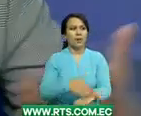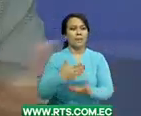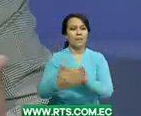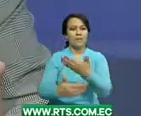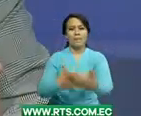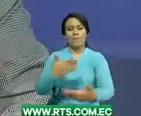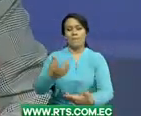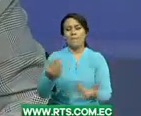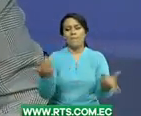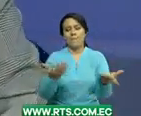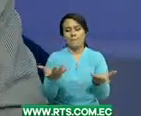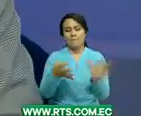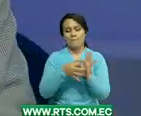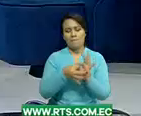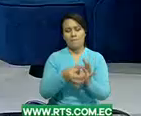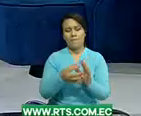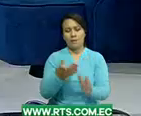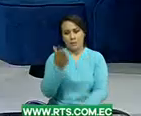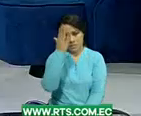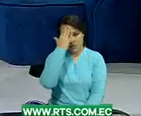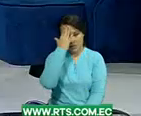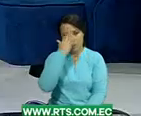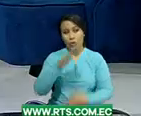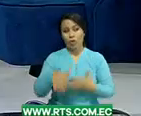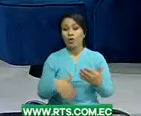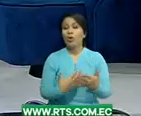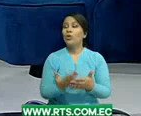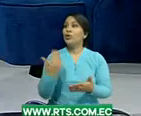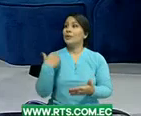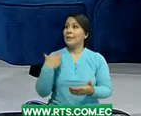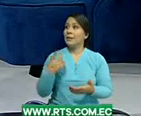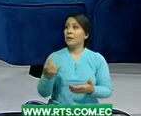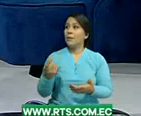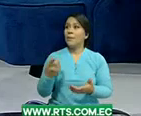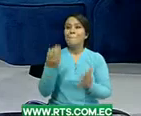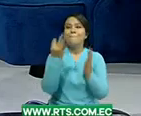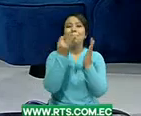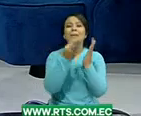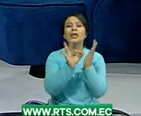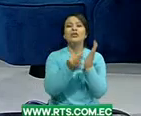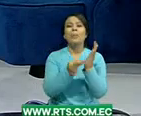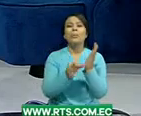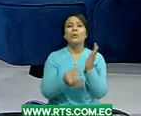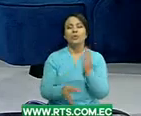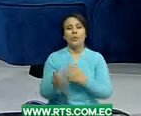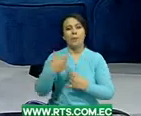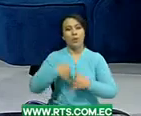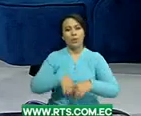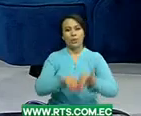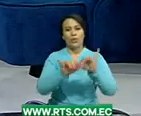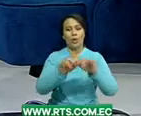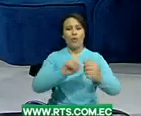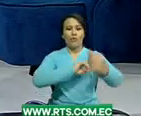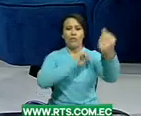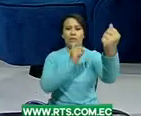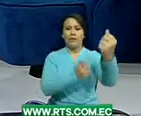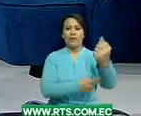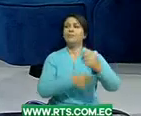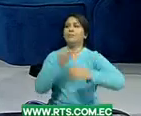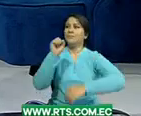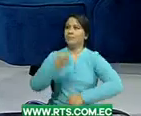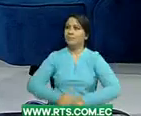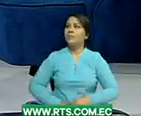Todo por lo tanto, esto, tenemos que unirnos. Esa sinergia, todo esto contempla también, me imagino, un presupuesto para mantenimiento y para fortalecimiento. Eso es